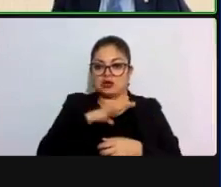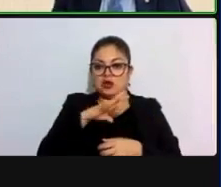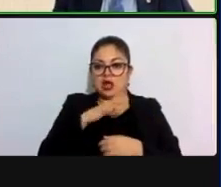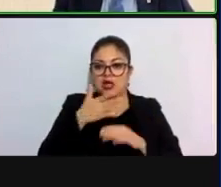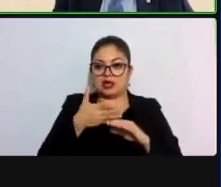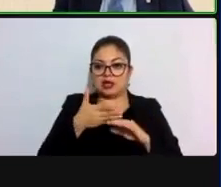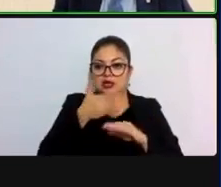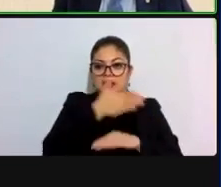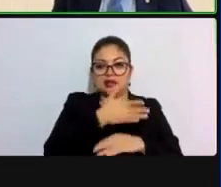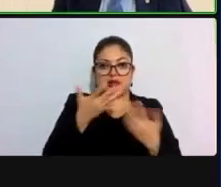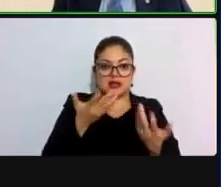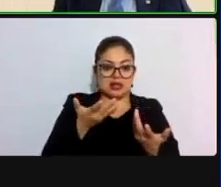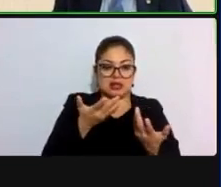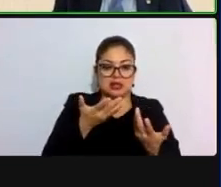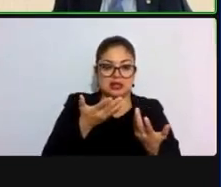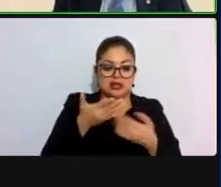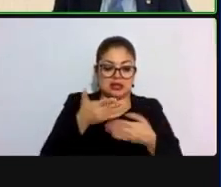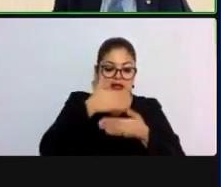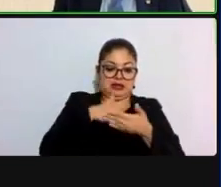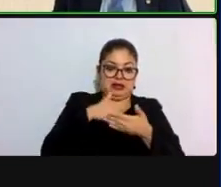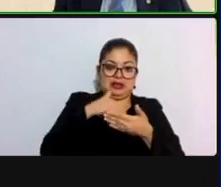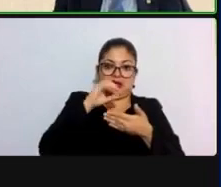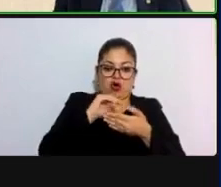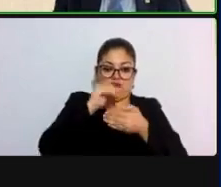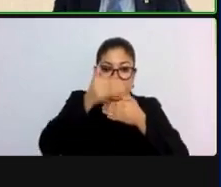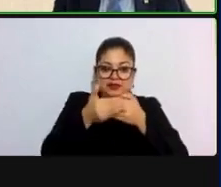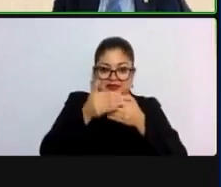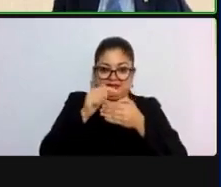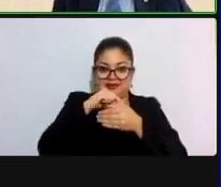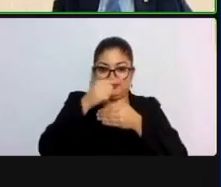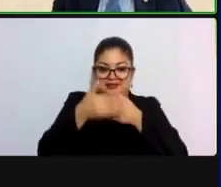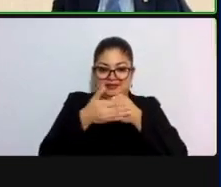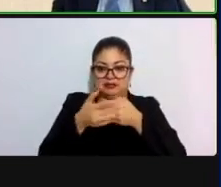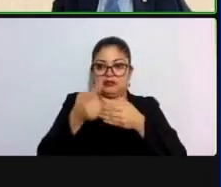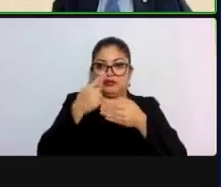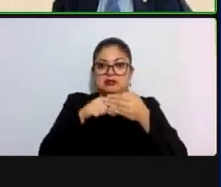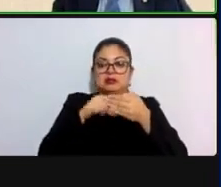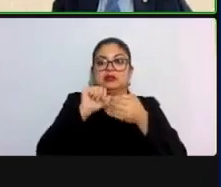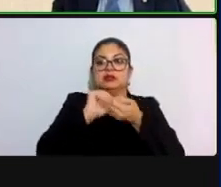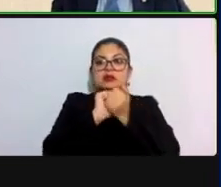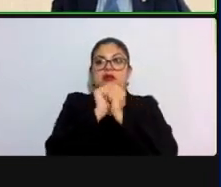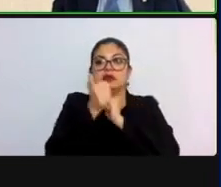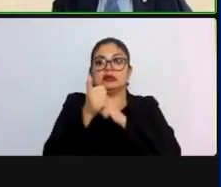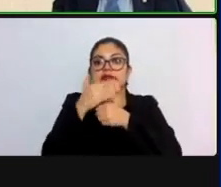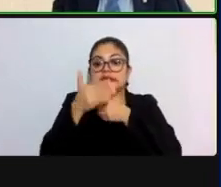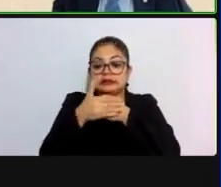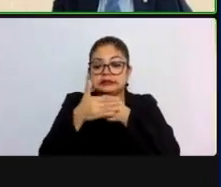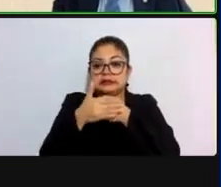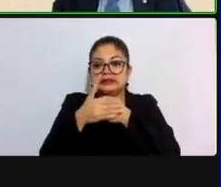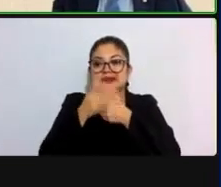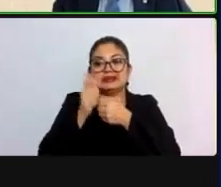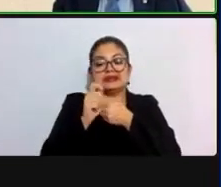la parte posterior, la tabla posterior, se generan problemas muy complicados que son importantes de